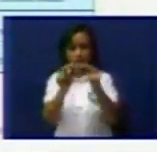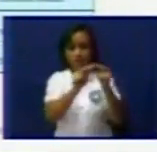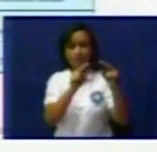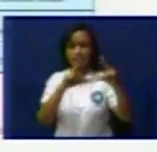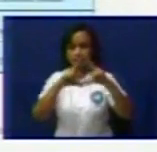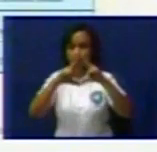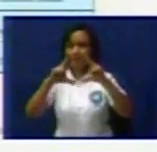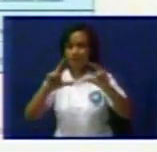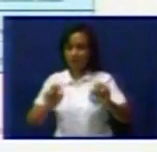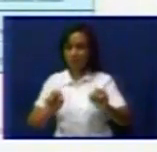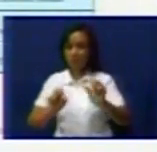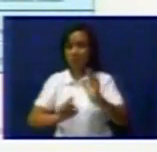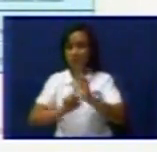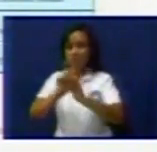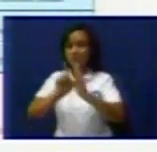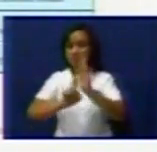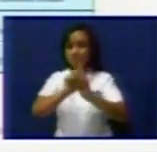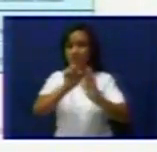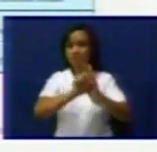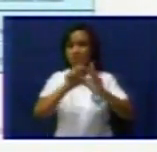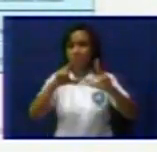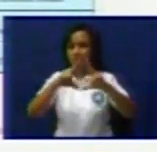relacionados en Nicaragua.